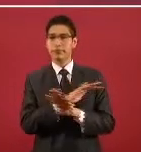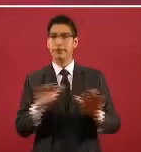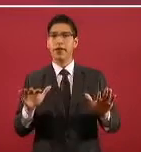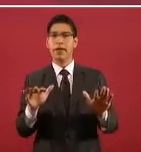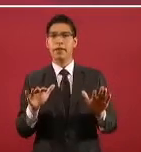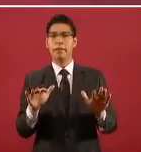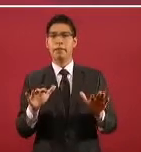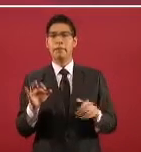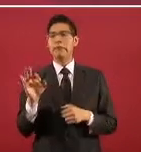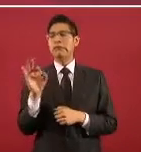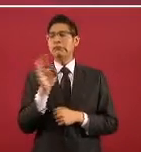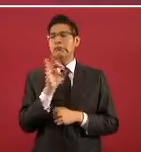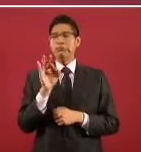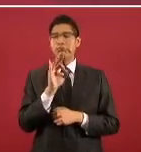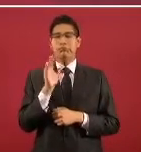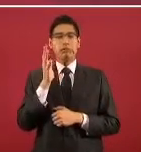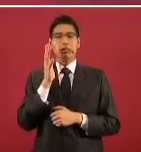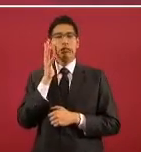¿cuándo creen ustedes